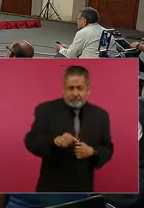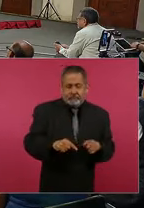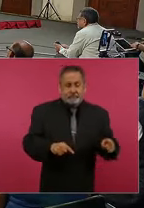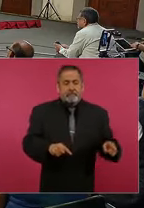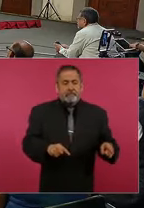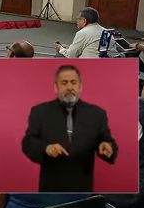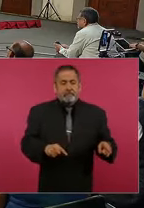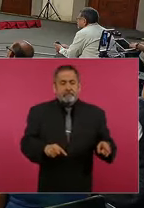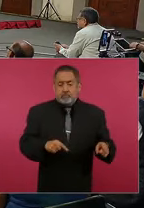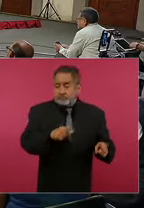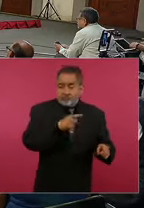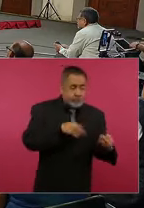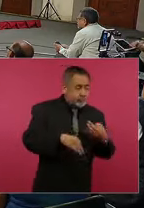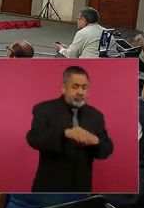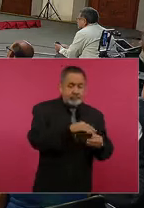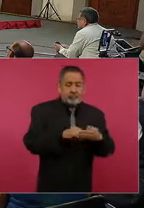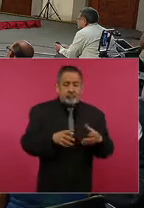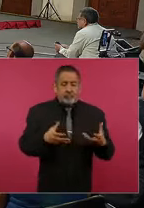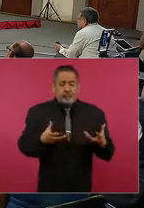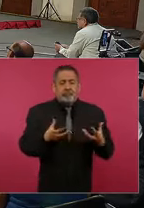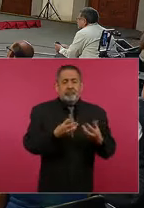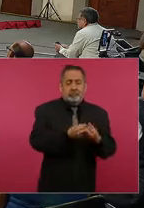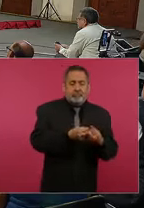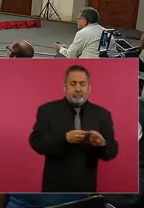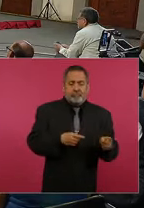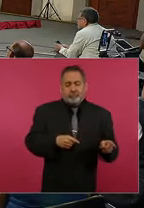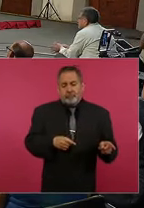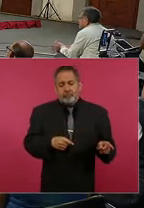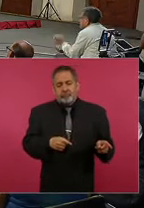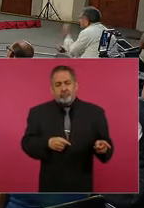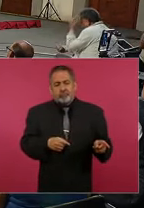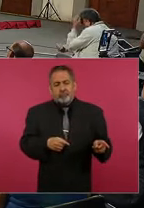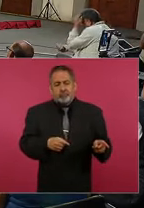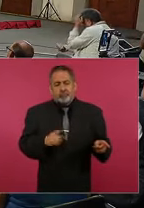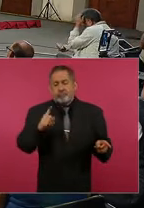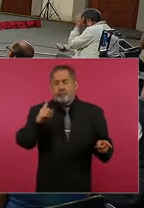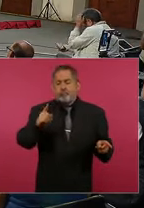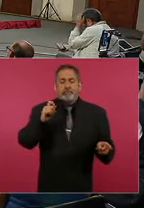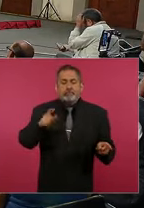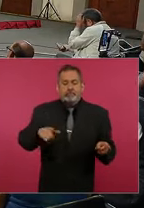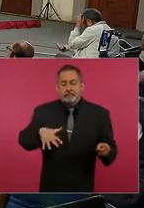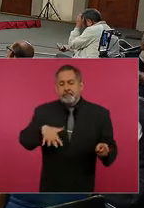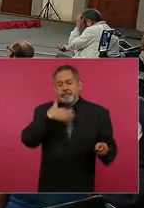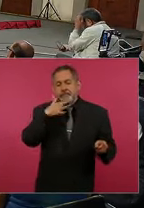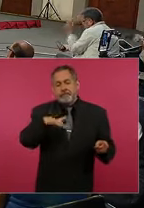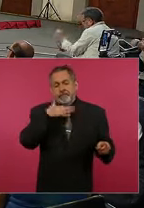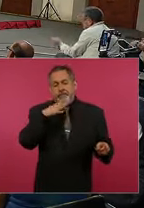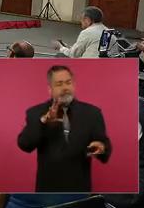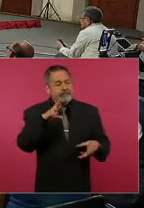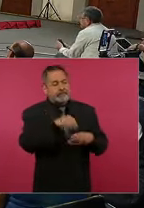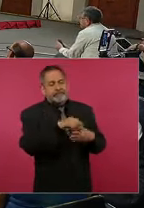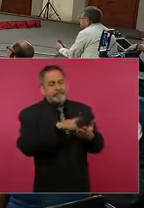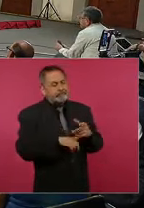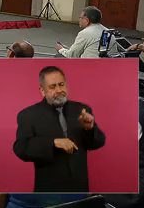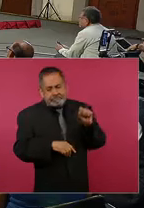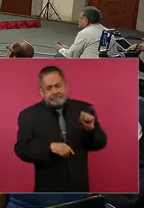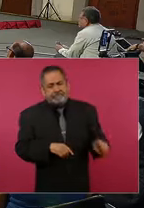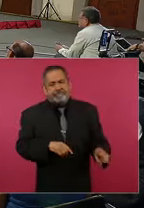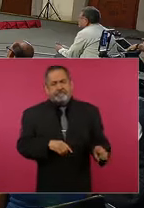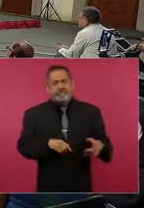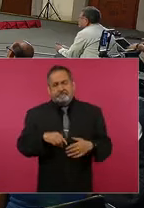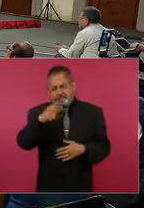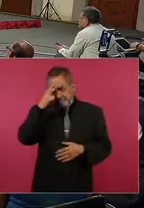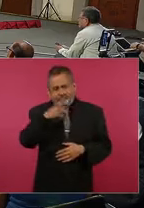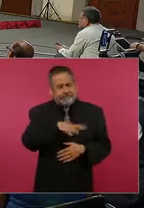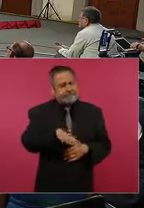eran parte, con honrosas excepciones, ¿no?, de la corrupción que imperaba en